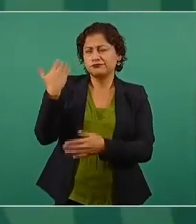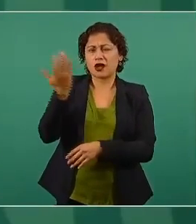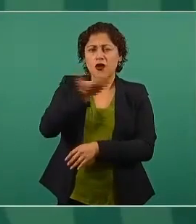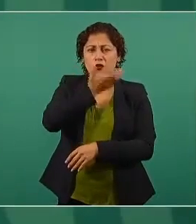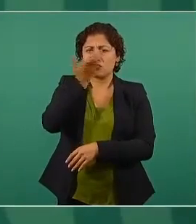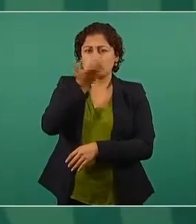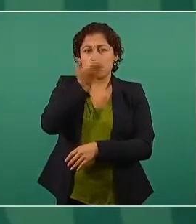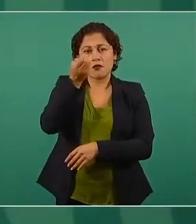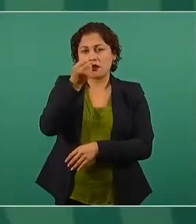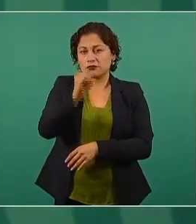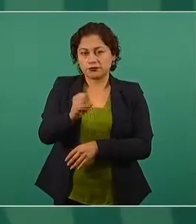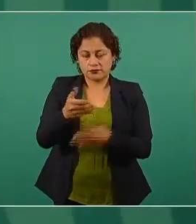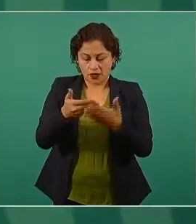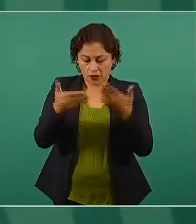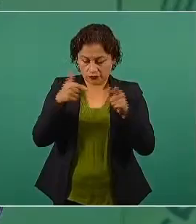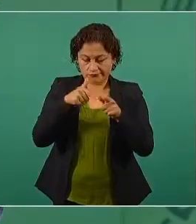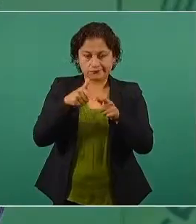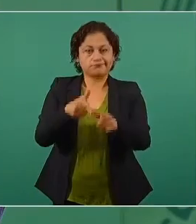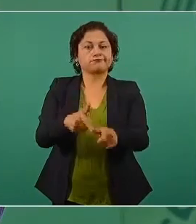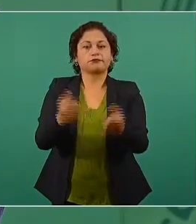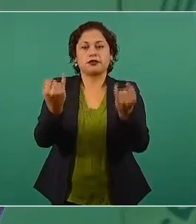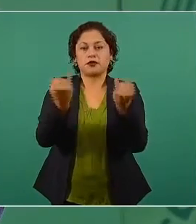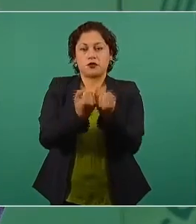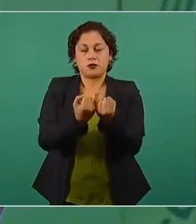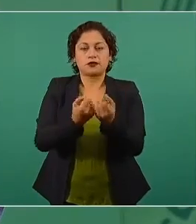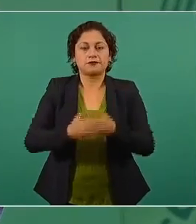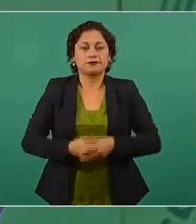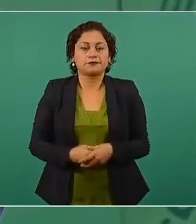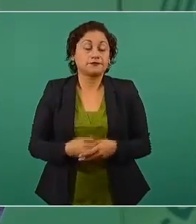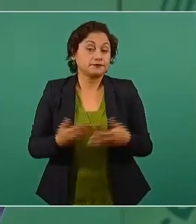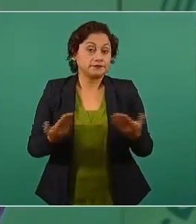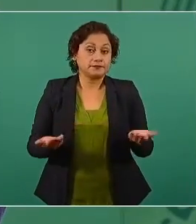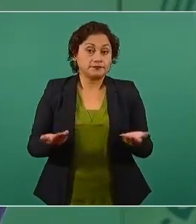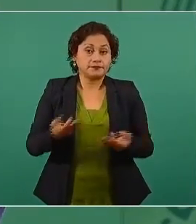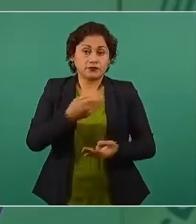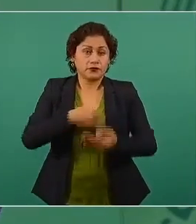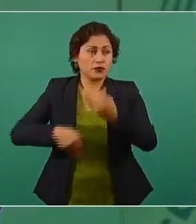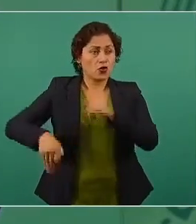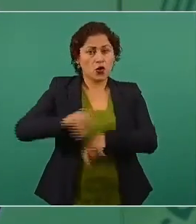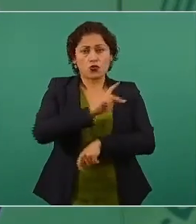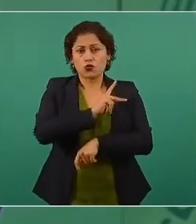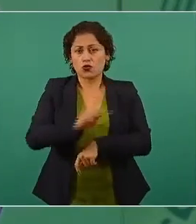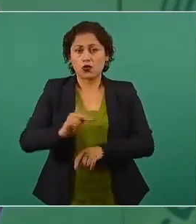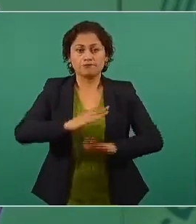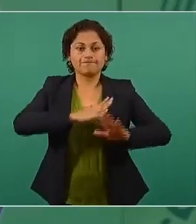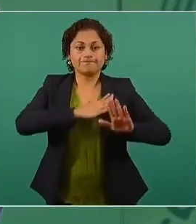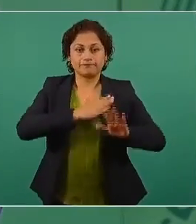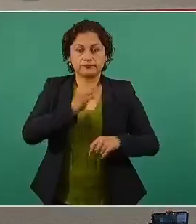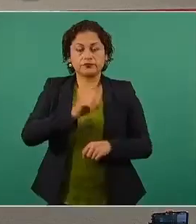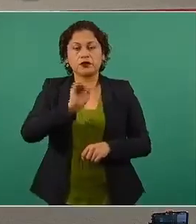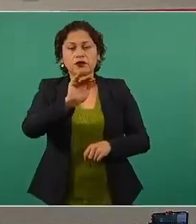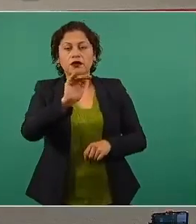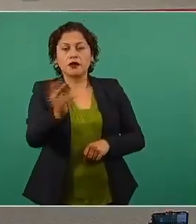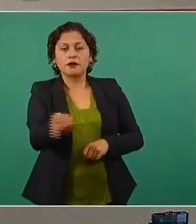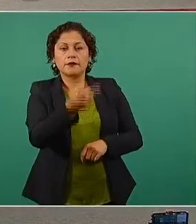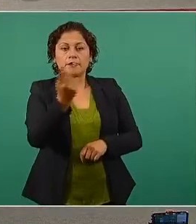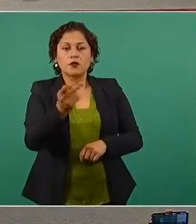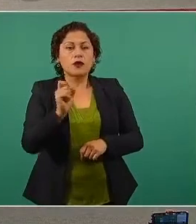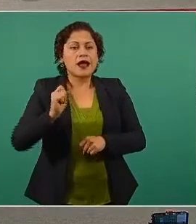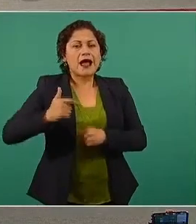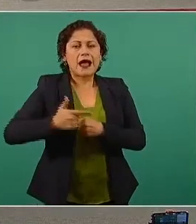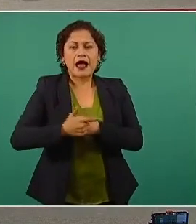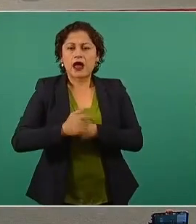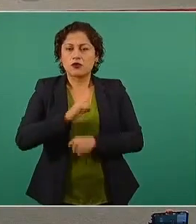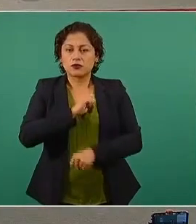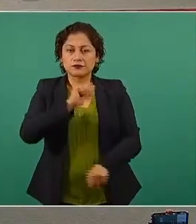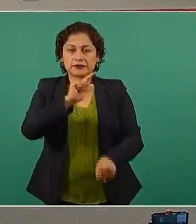México. Entonces, que todos hagamos ese compromiso. ¿Se tiene previsto algún operativo especial por parte de la